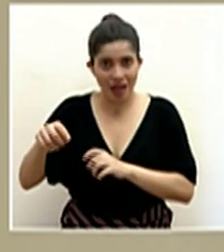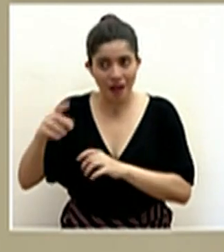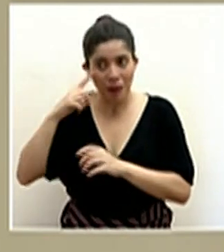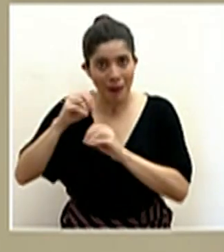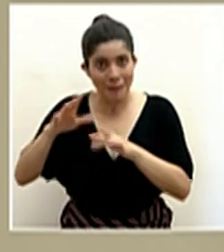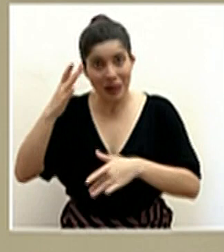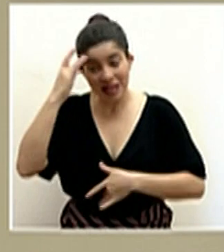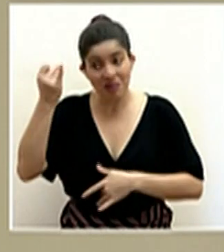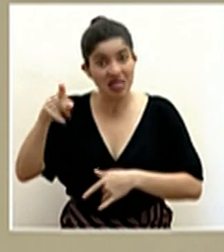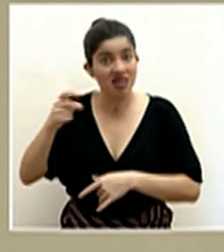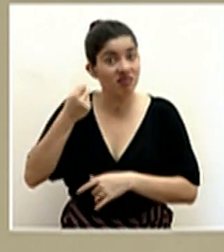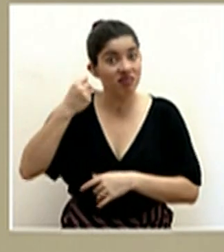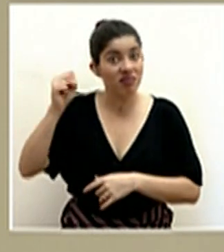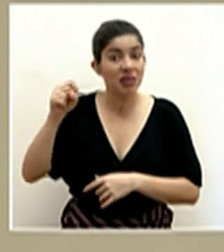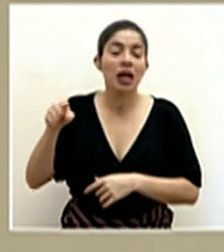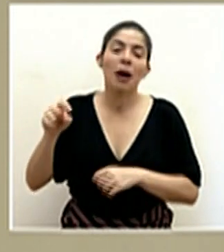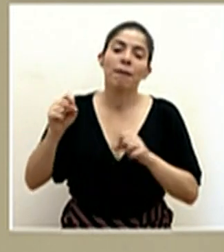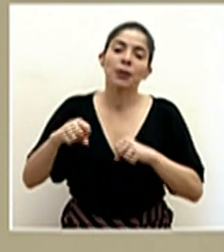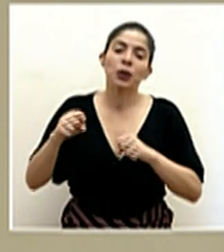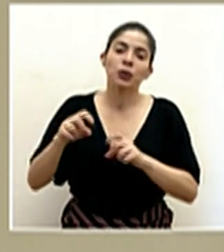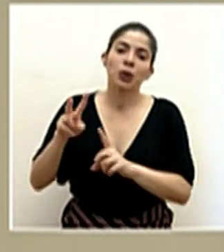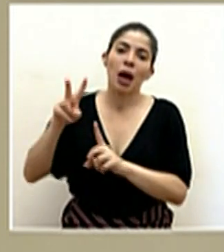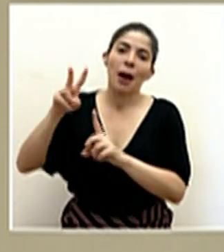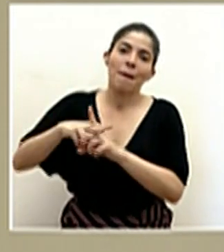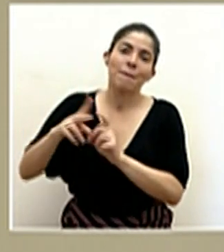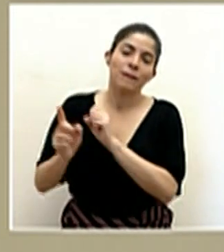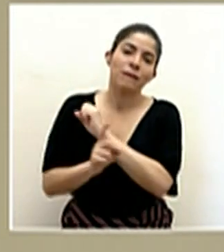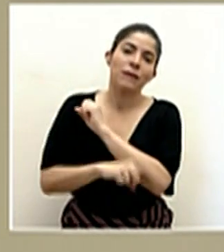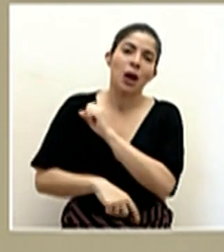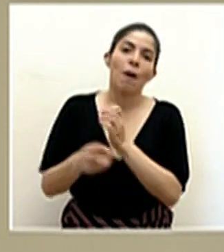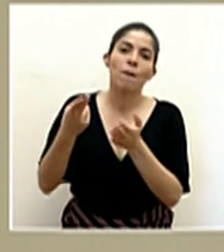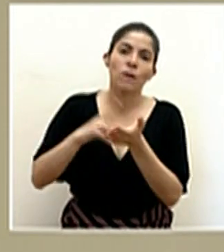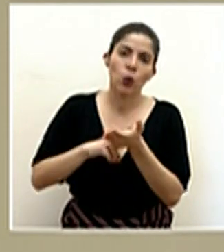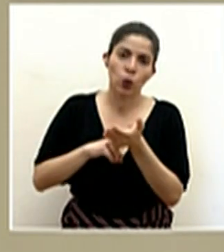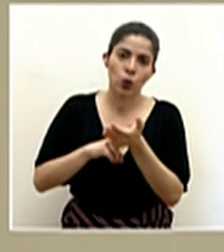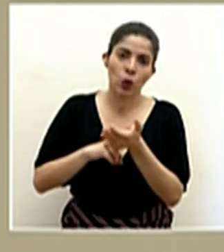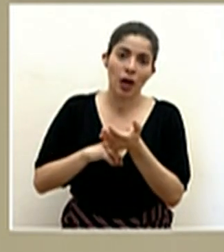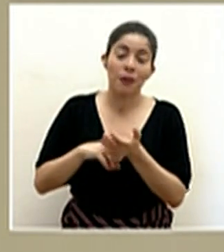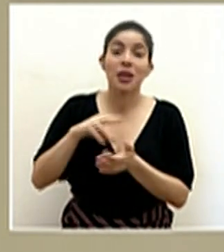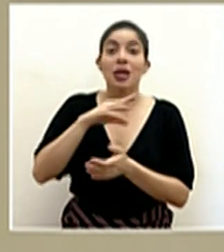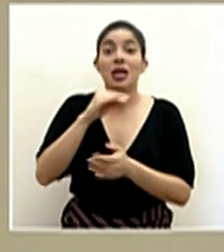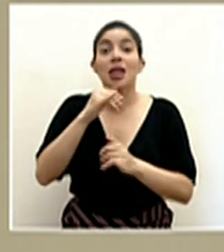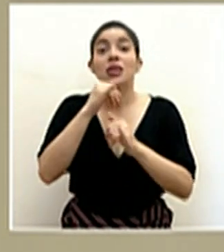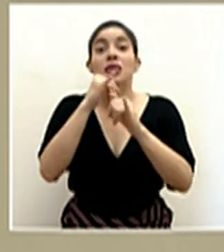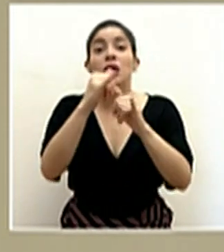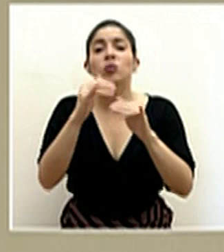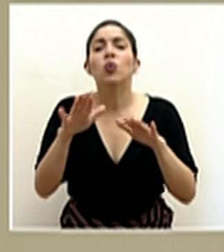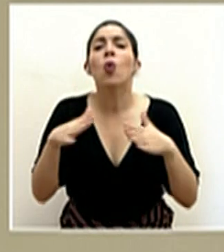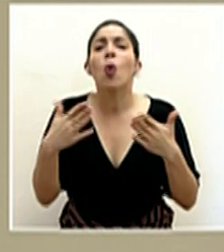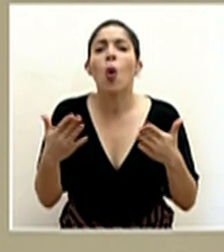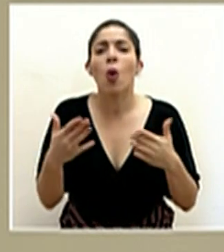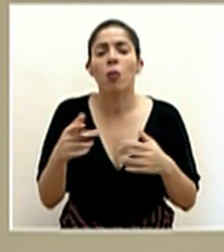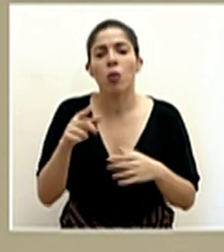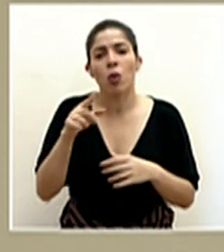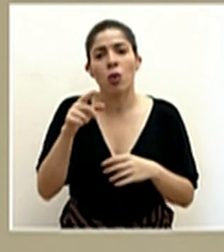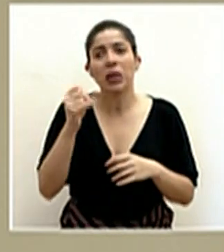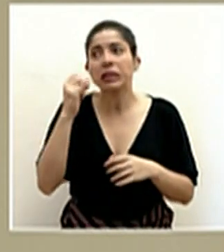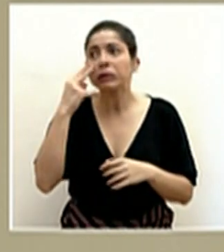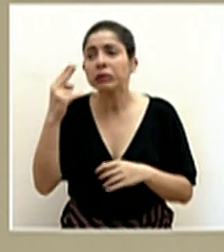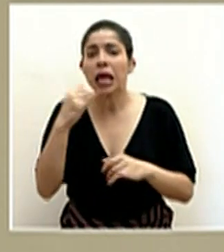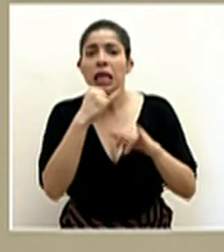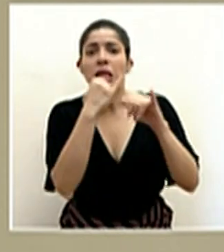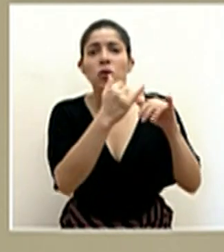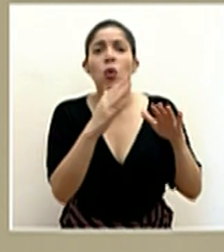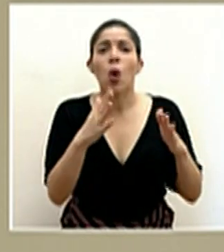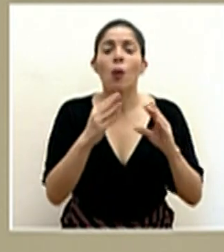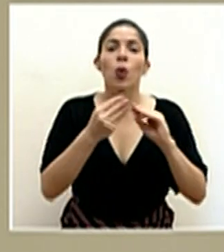de una pandemia, pues sí, están expuestos a la aplicación de las multas respectivas y las denuncias se pueden poner pues justamente en